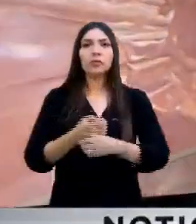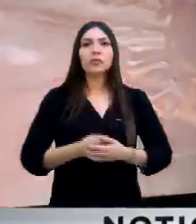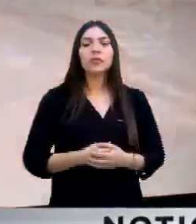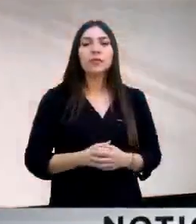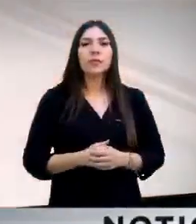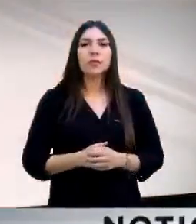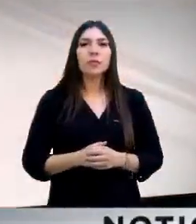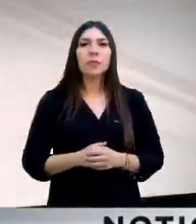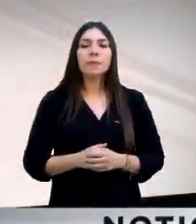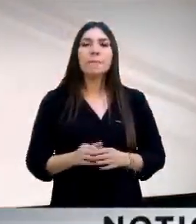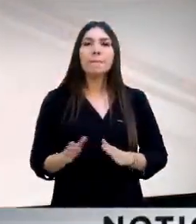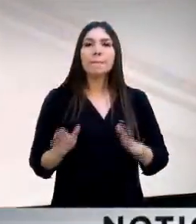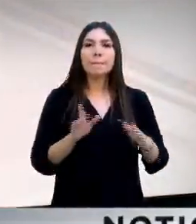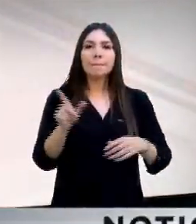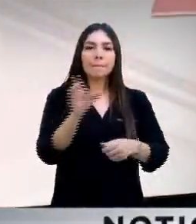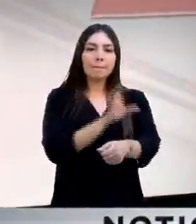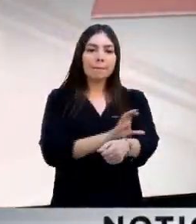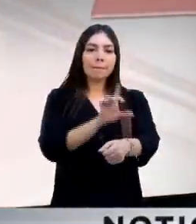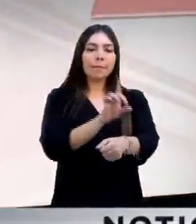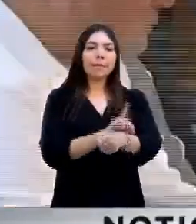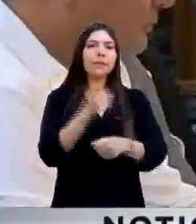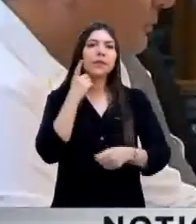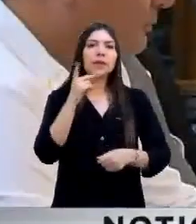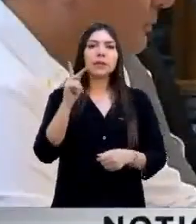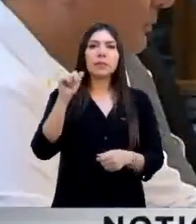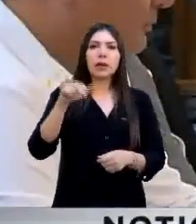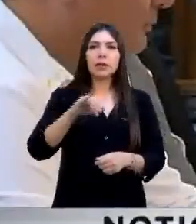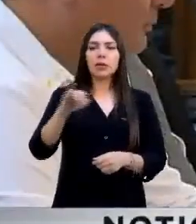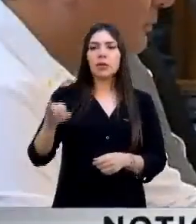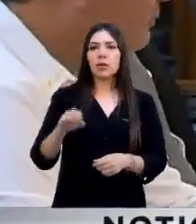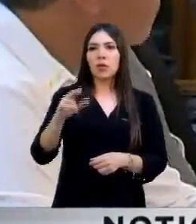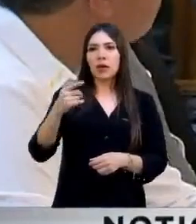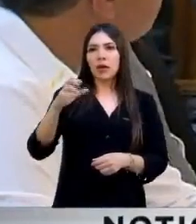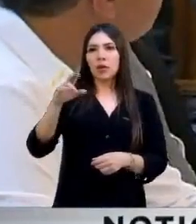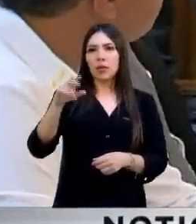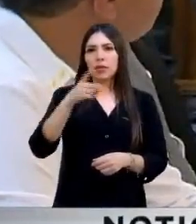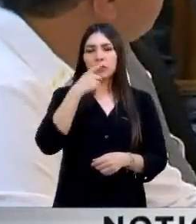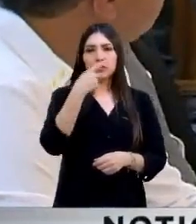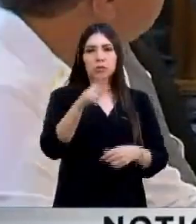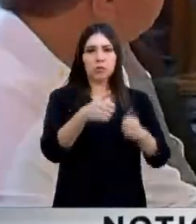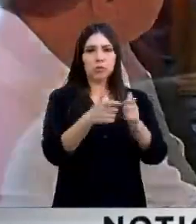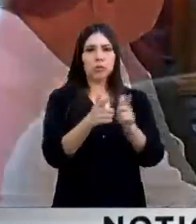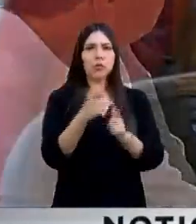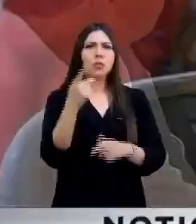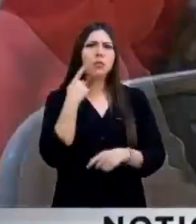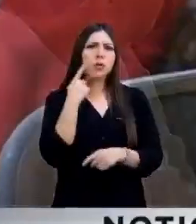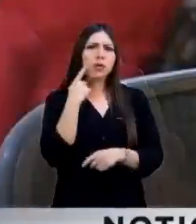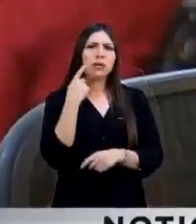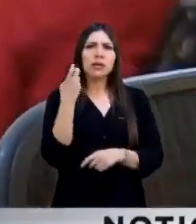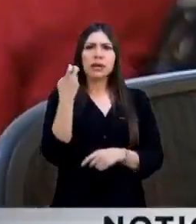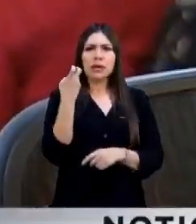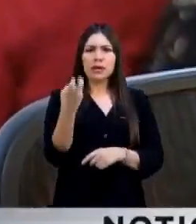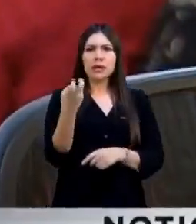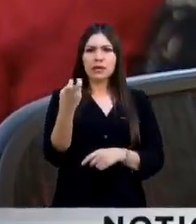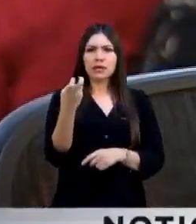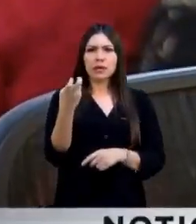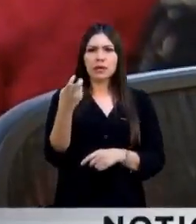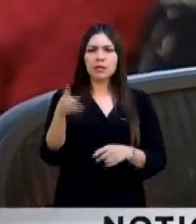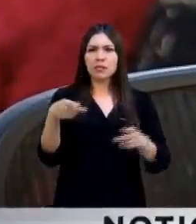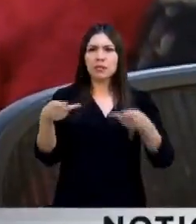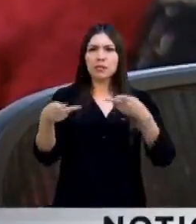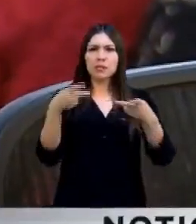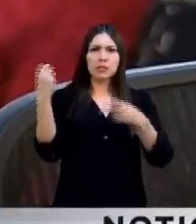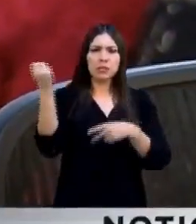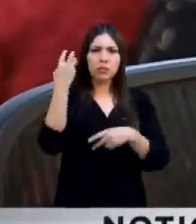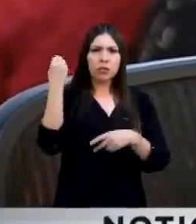Fue el coordinador de los diputados del PAN, Jorge Romero, quien dijo que su grupo parlamentario no rechazaba ese ejercicio realizado por Morena y dio la